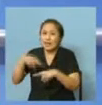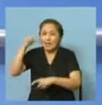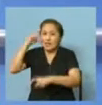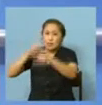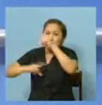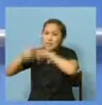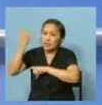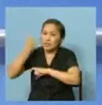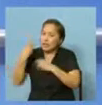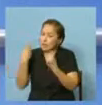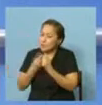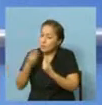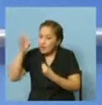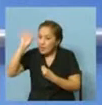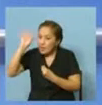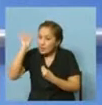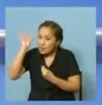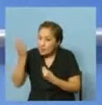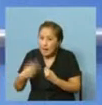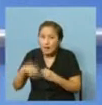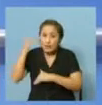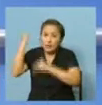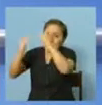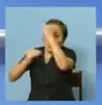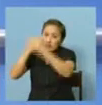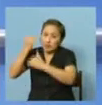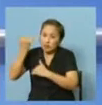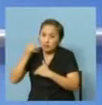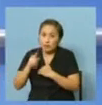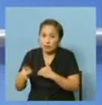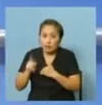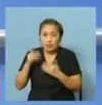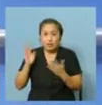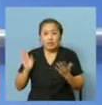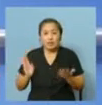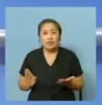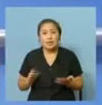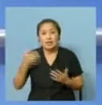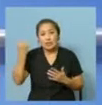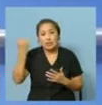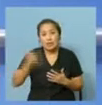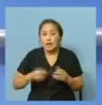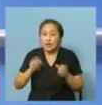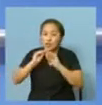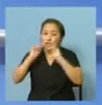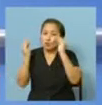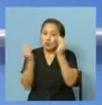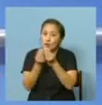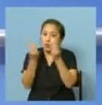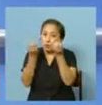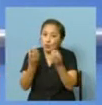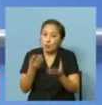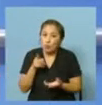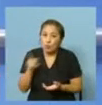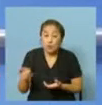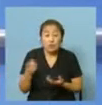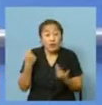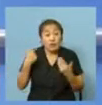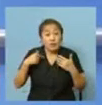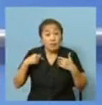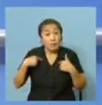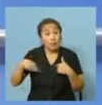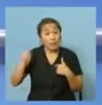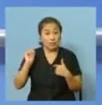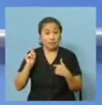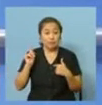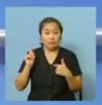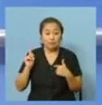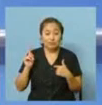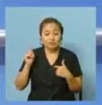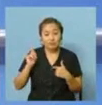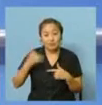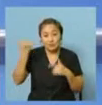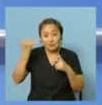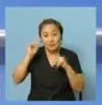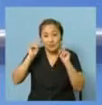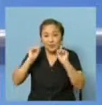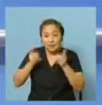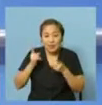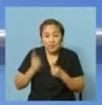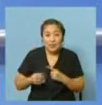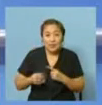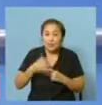experiencia mucha formación y tenemos muy buenos resultados pero bueno también